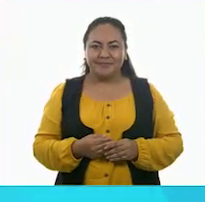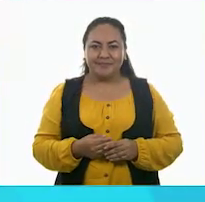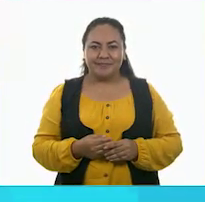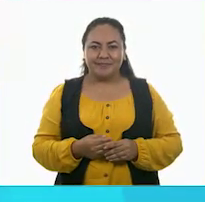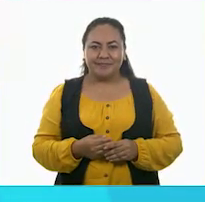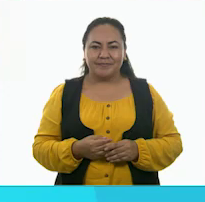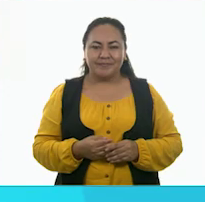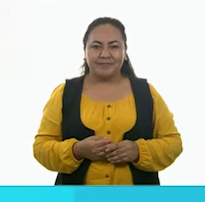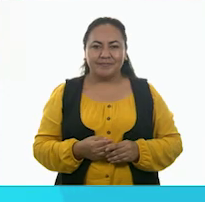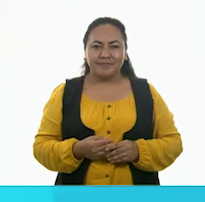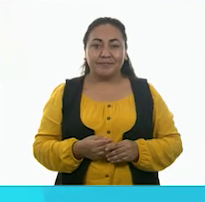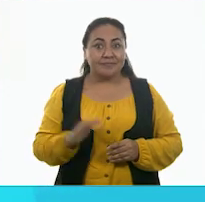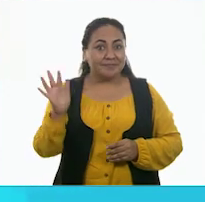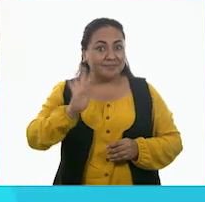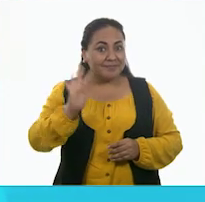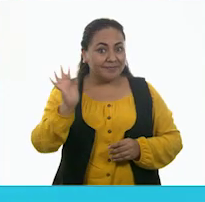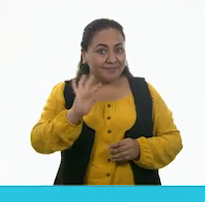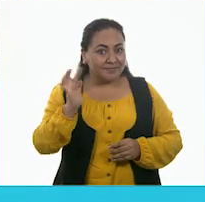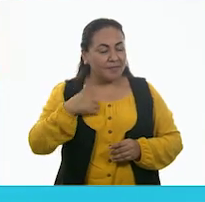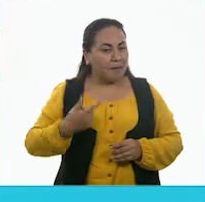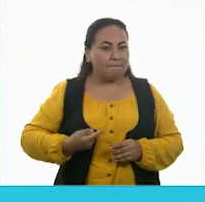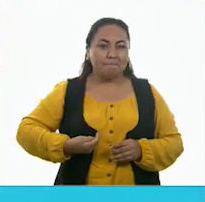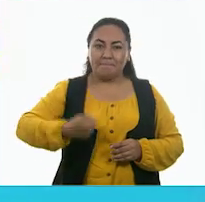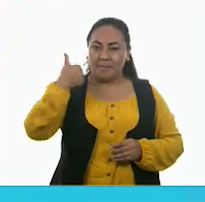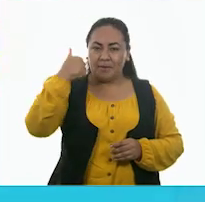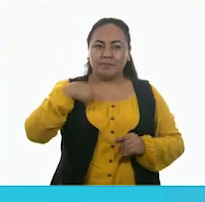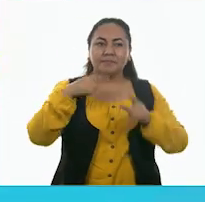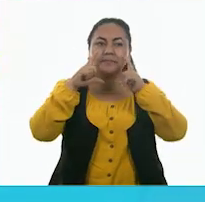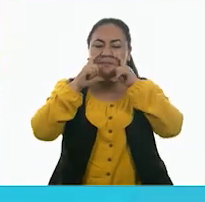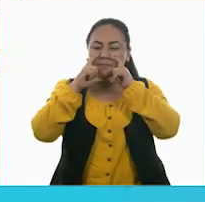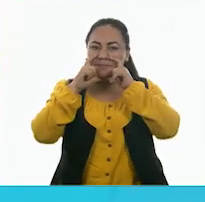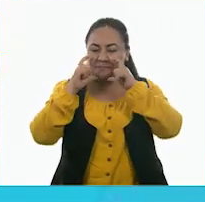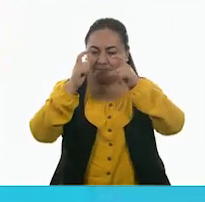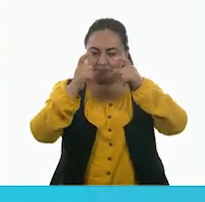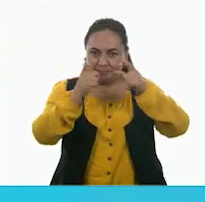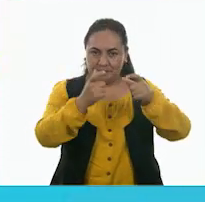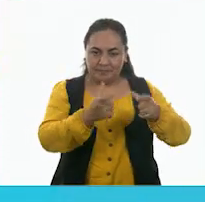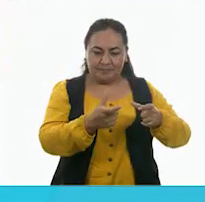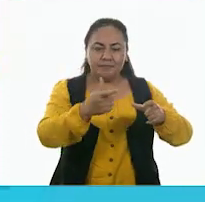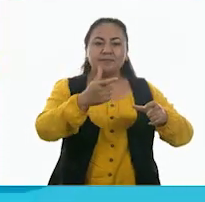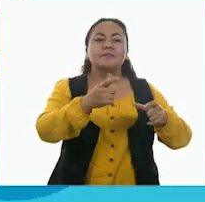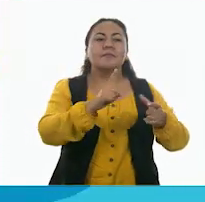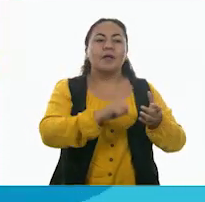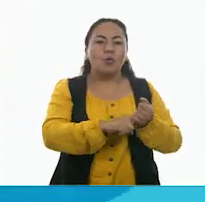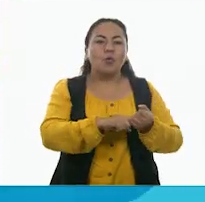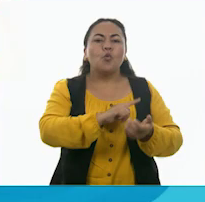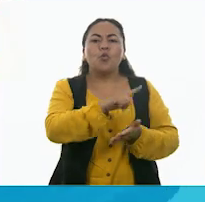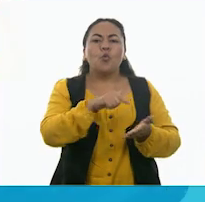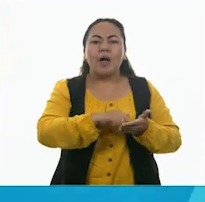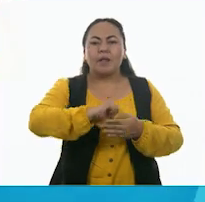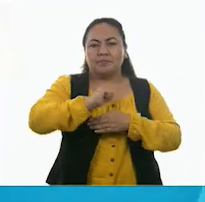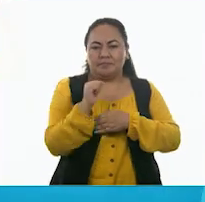Hola. Primero me voy a retirar el cubrebocas y lo voy a poner en un lugar seguro.